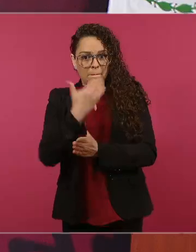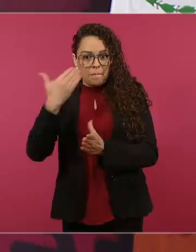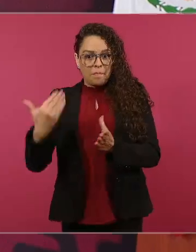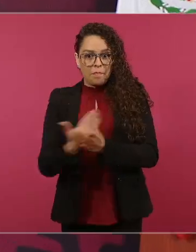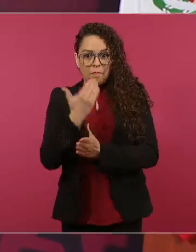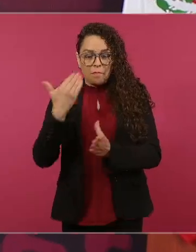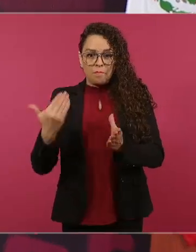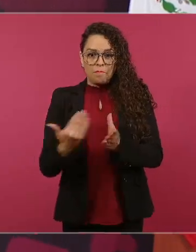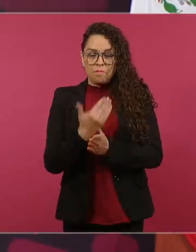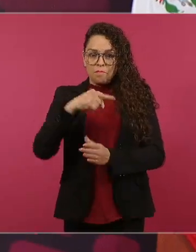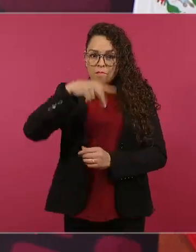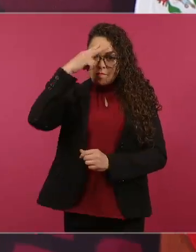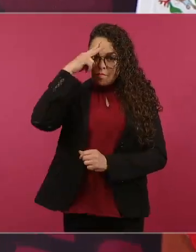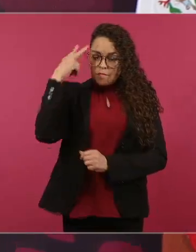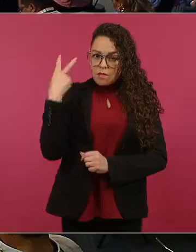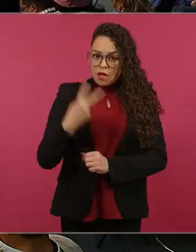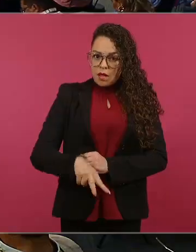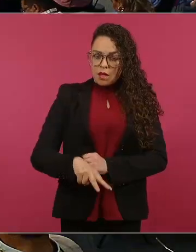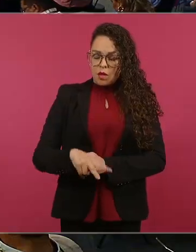violando